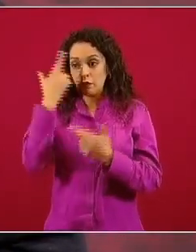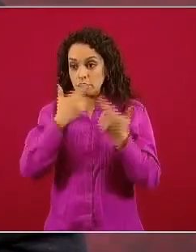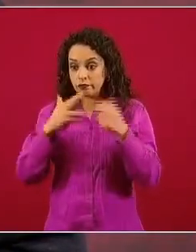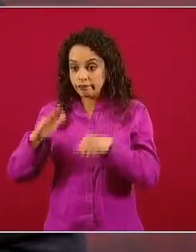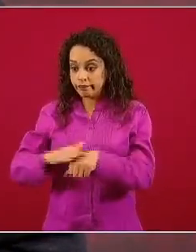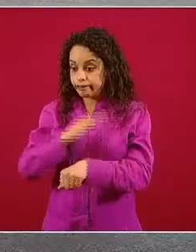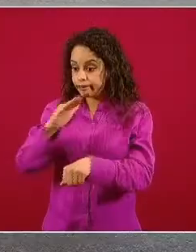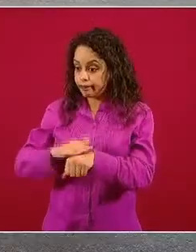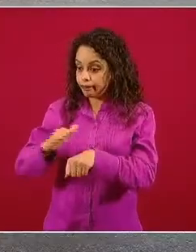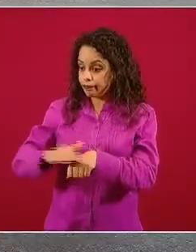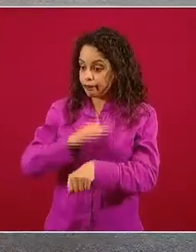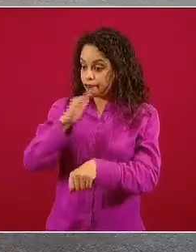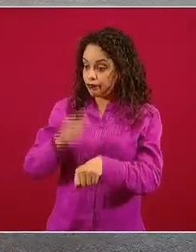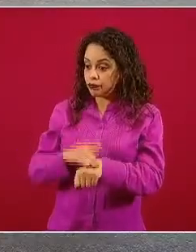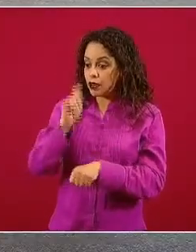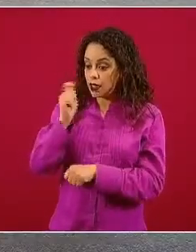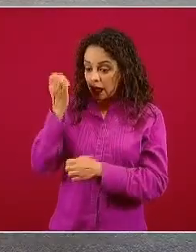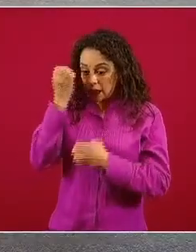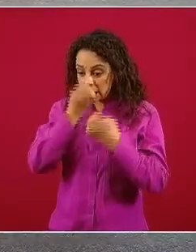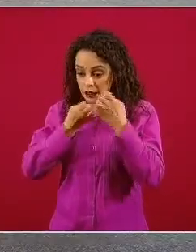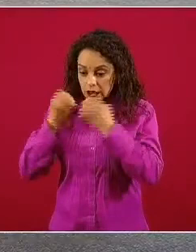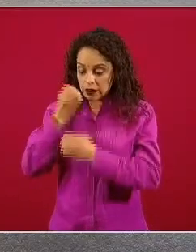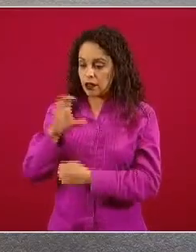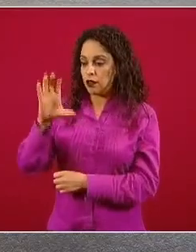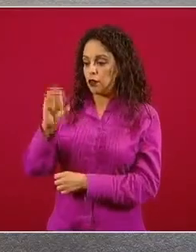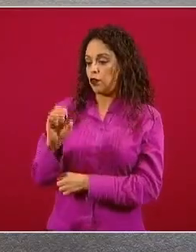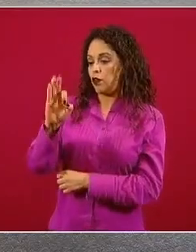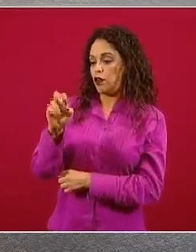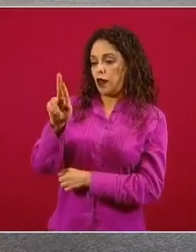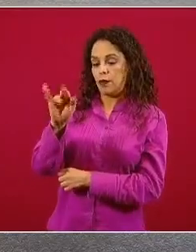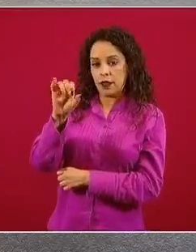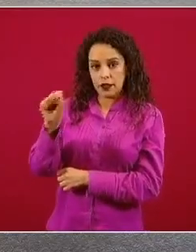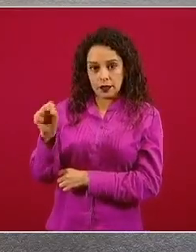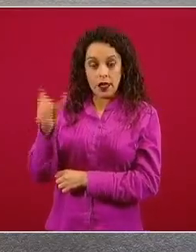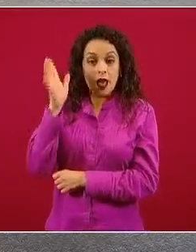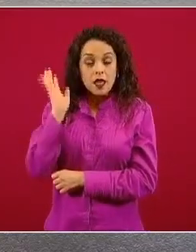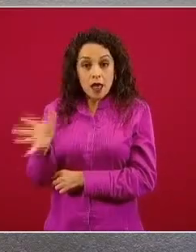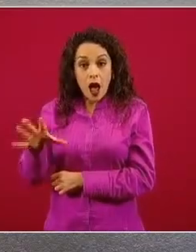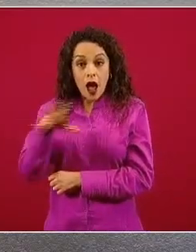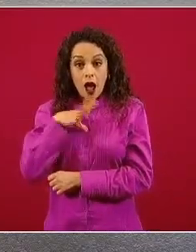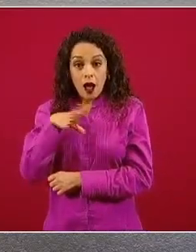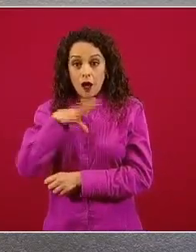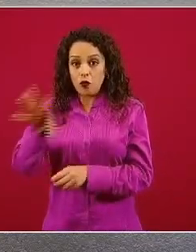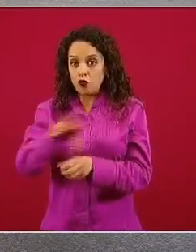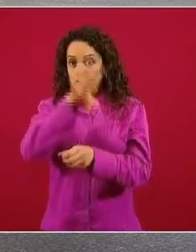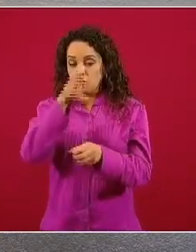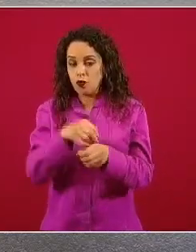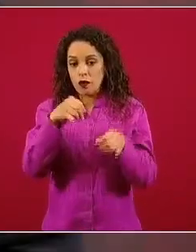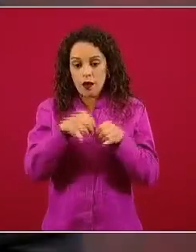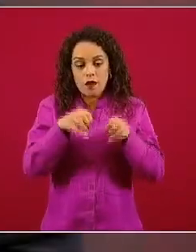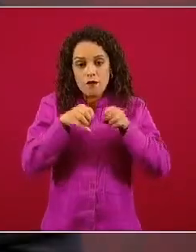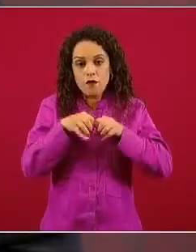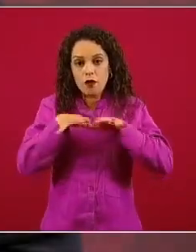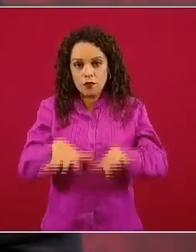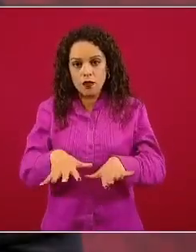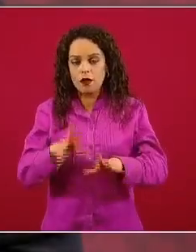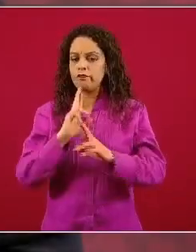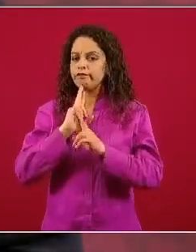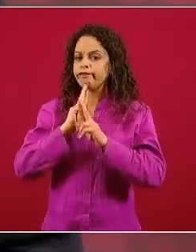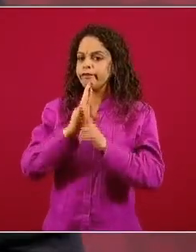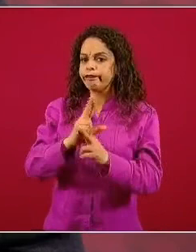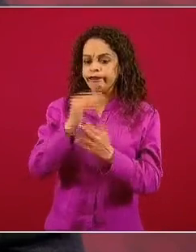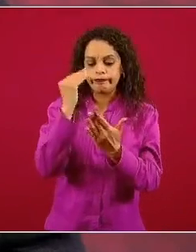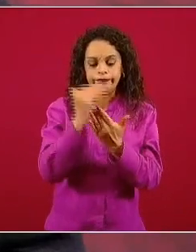Una ventaja es que COFEPRIS ya tiene acceso y ya tiene en sus manos mucha de la información bibliográfica y de los resultados que